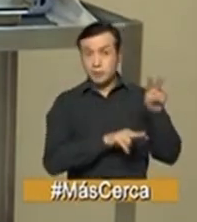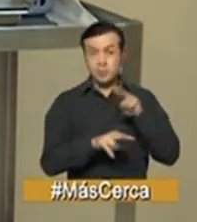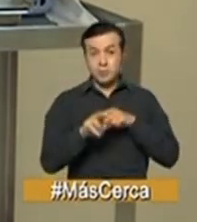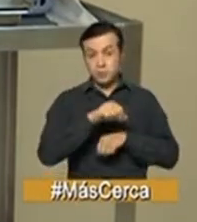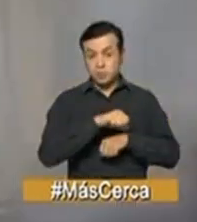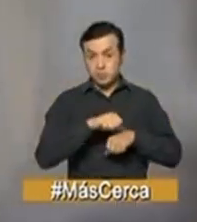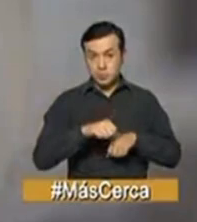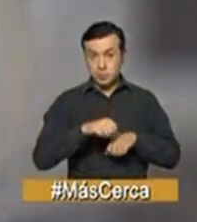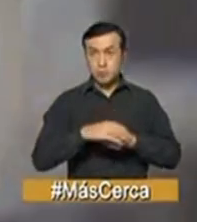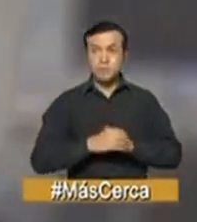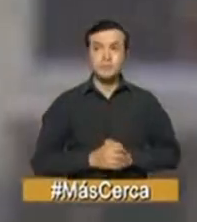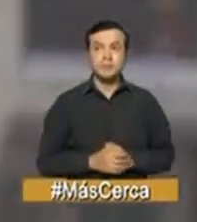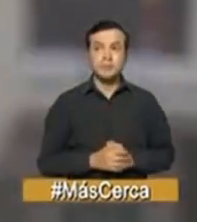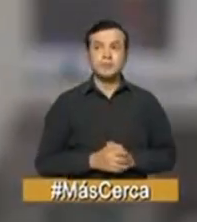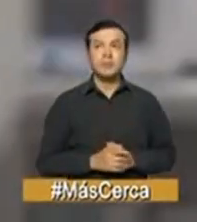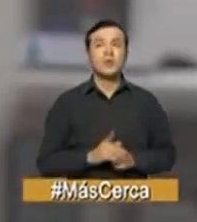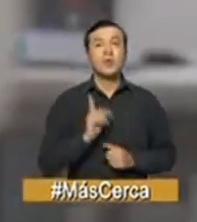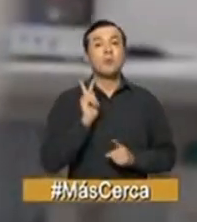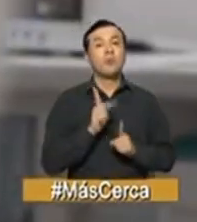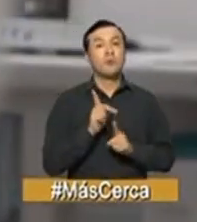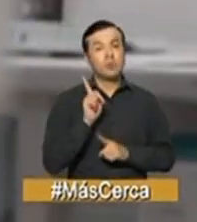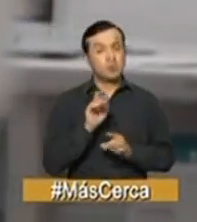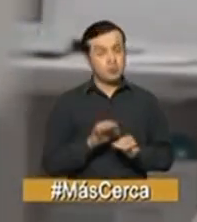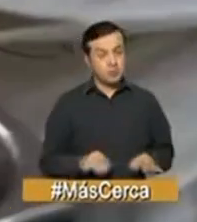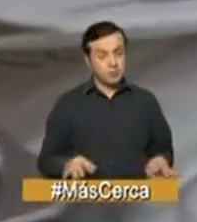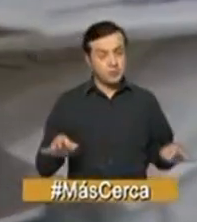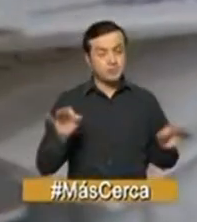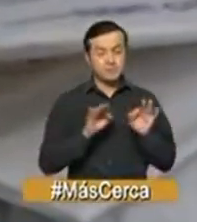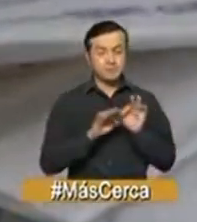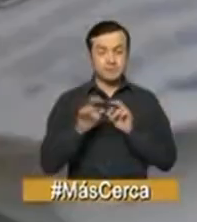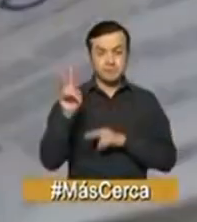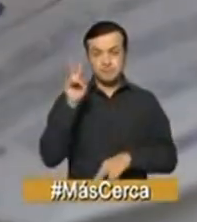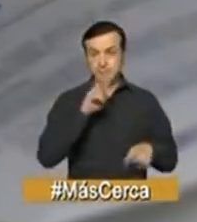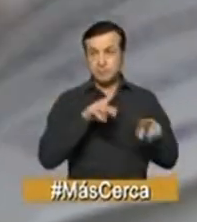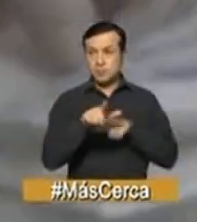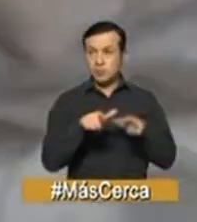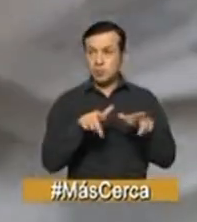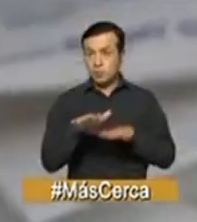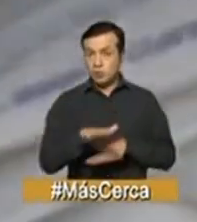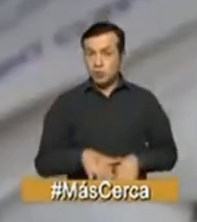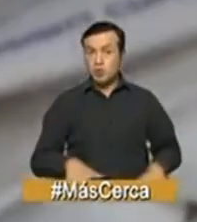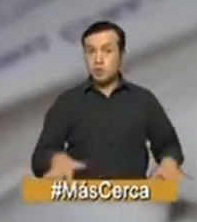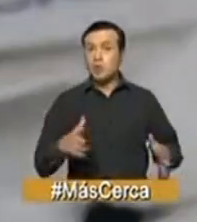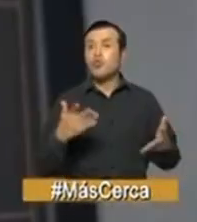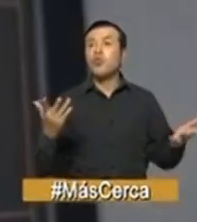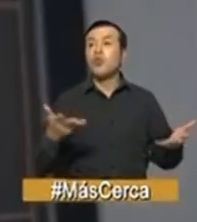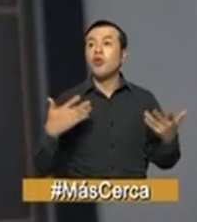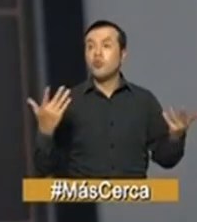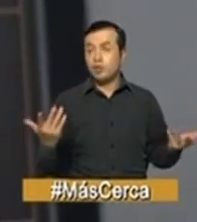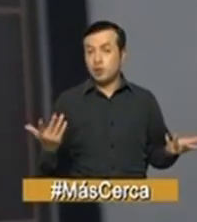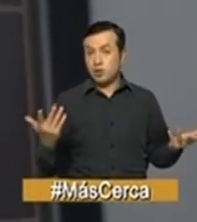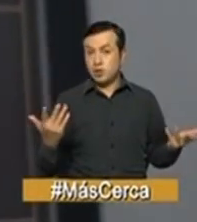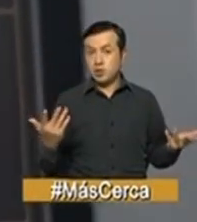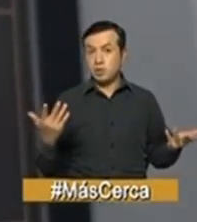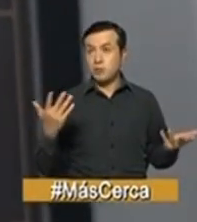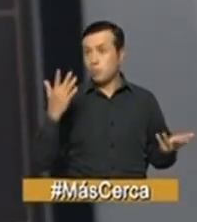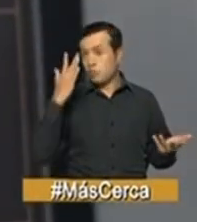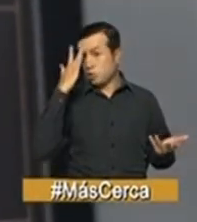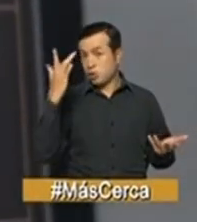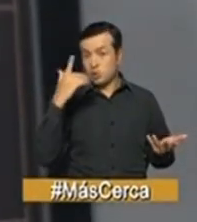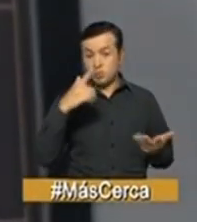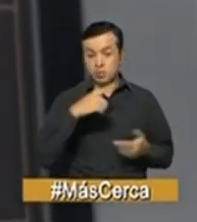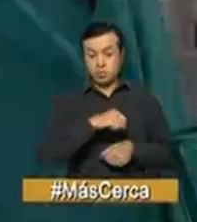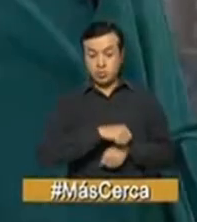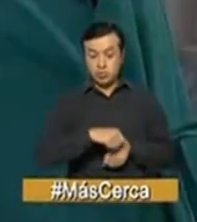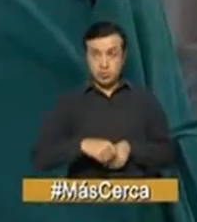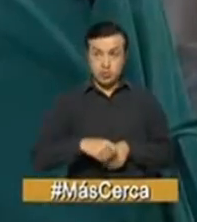cirujano plástico. Una de las claves fundamentales es analizar el lugar en donde le realizarán la operación, ya que las cirugías